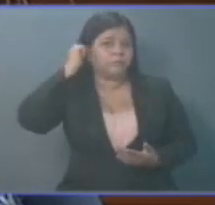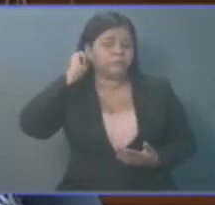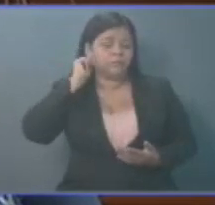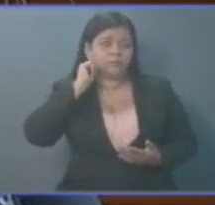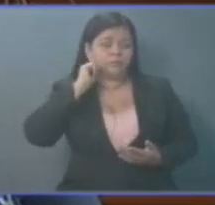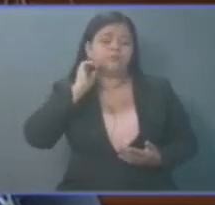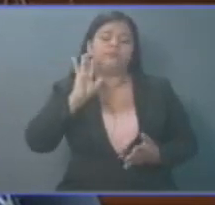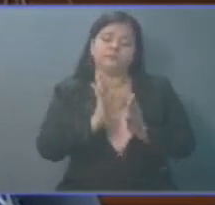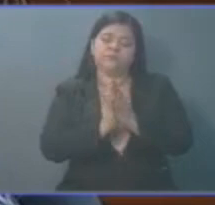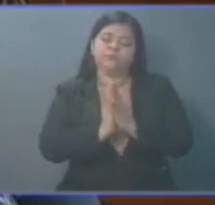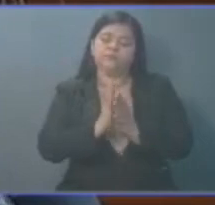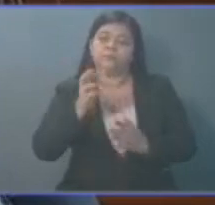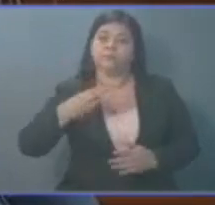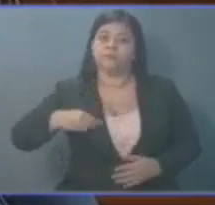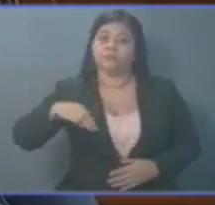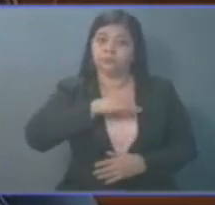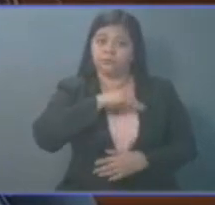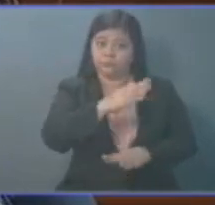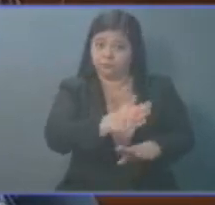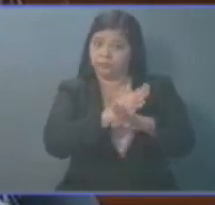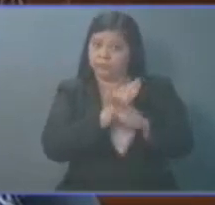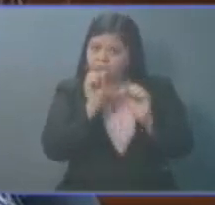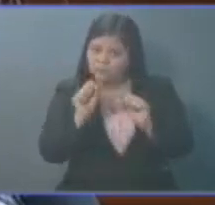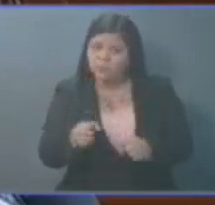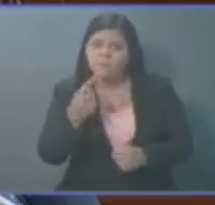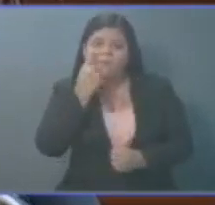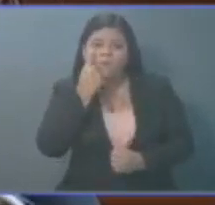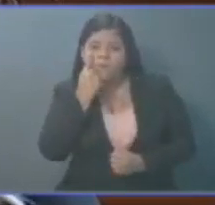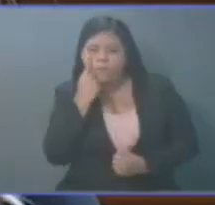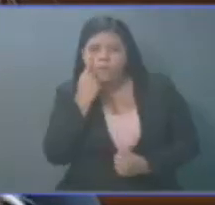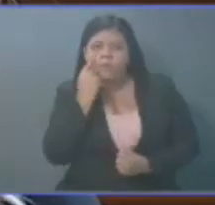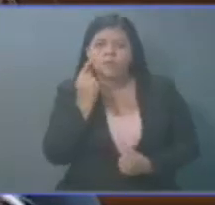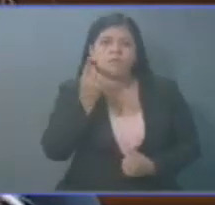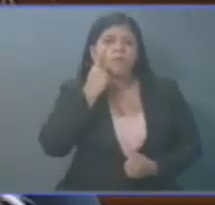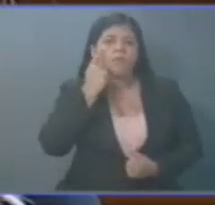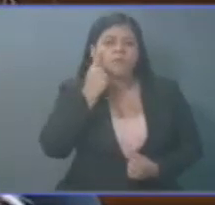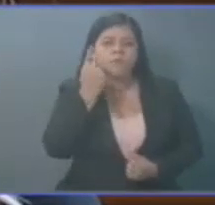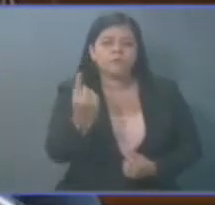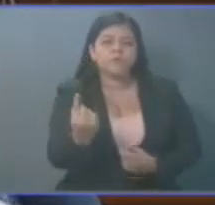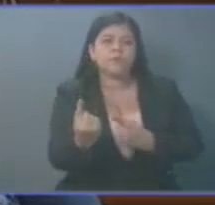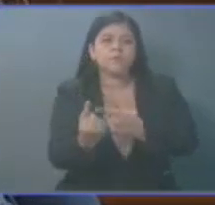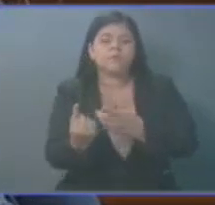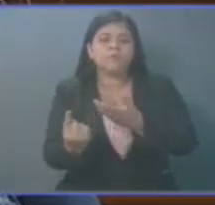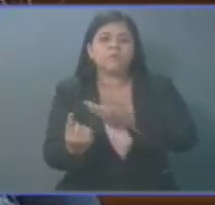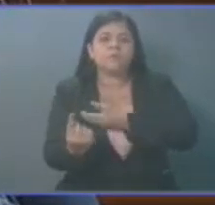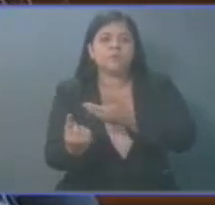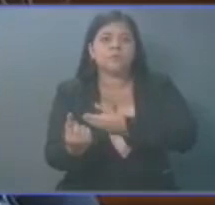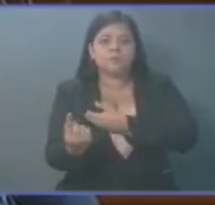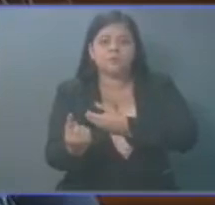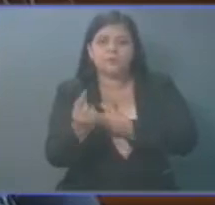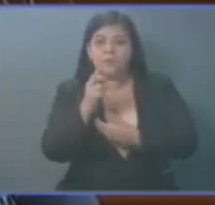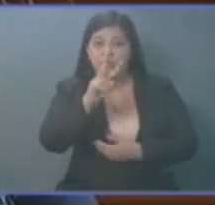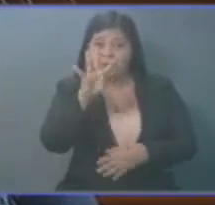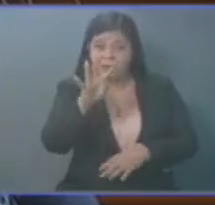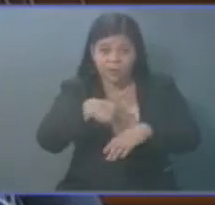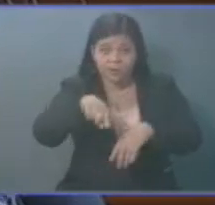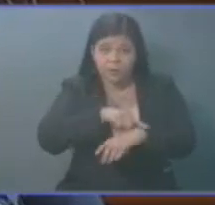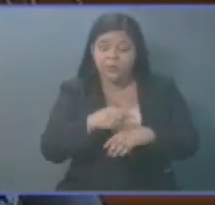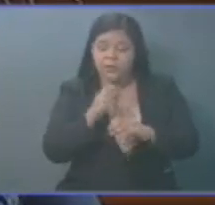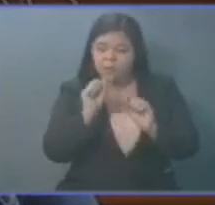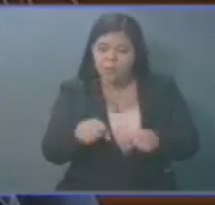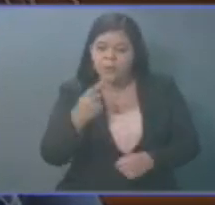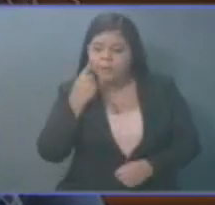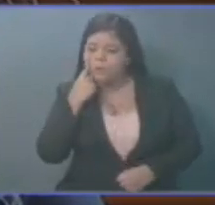el Ministerio de Defensa podrá monitorear la ubicación del agresor permanentemente, 24 horas.